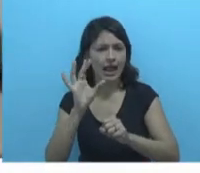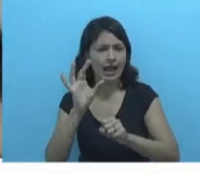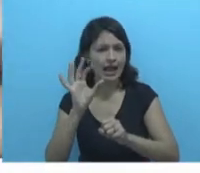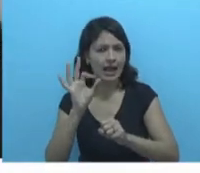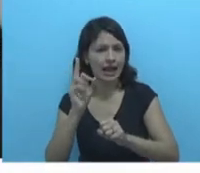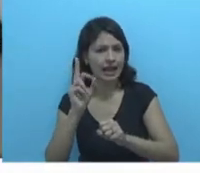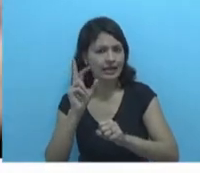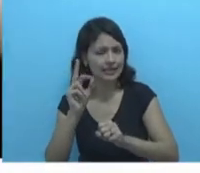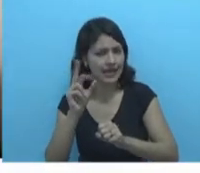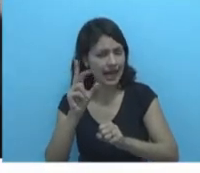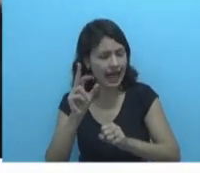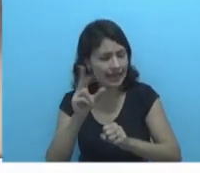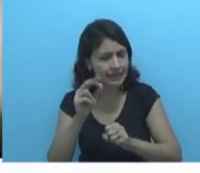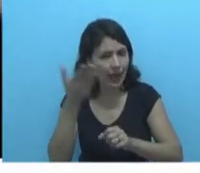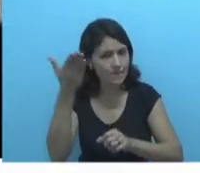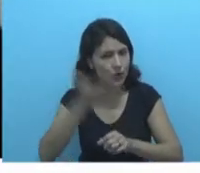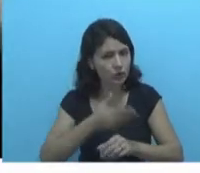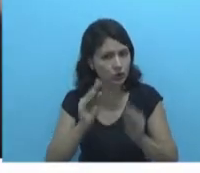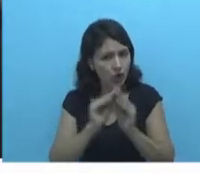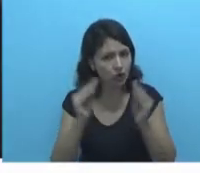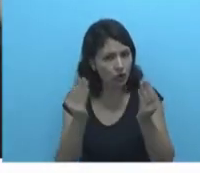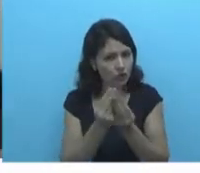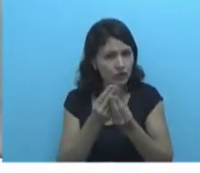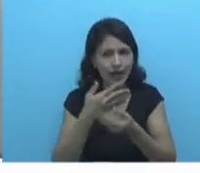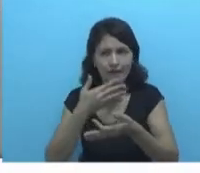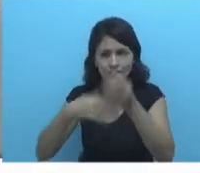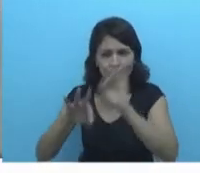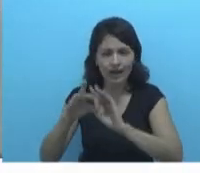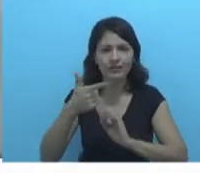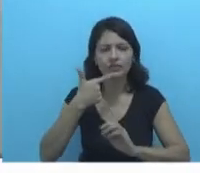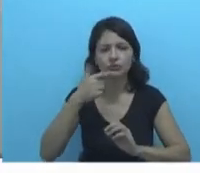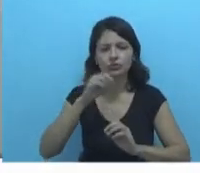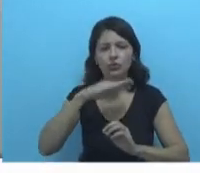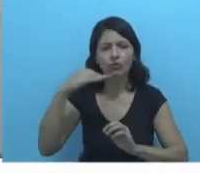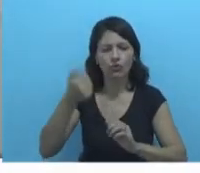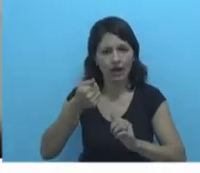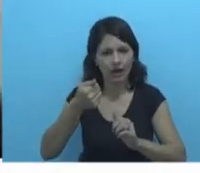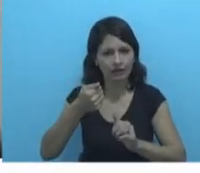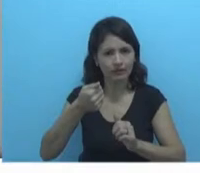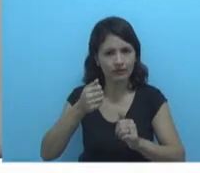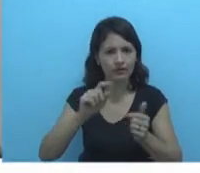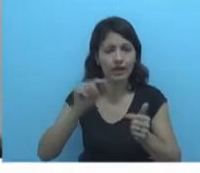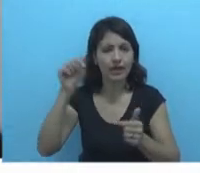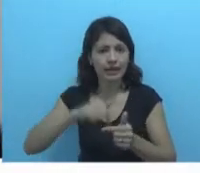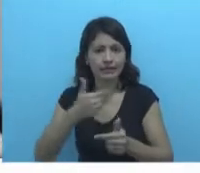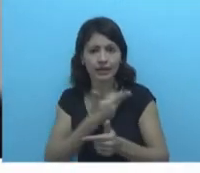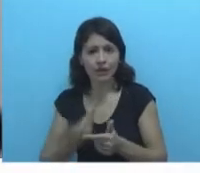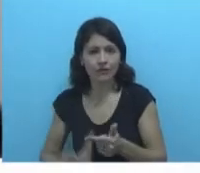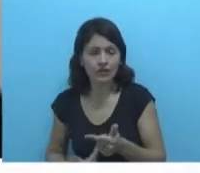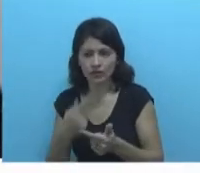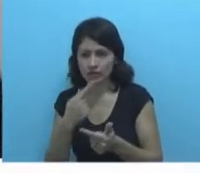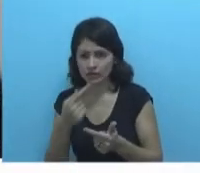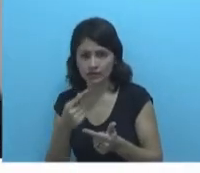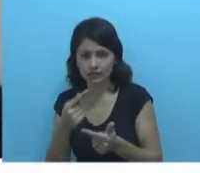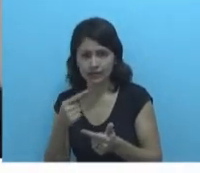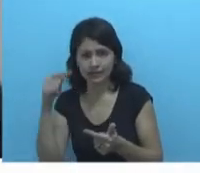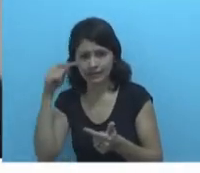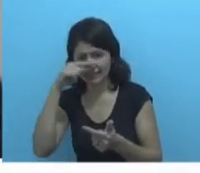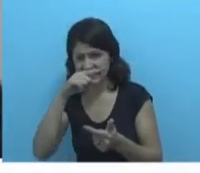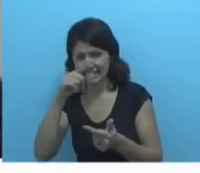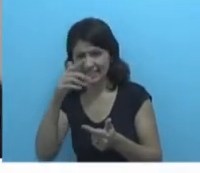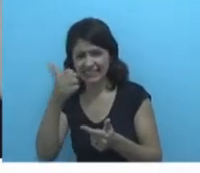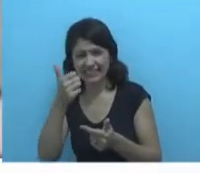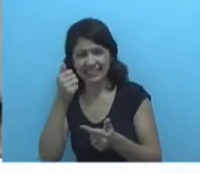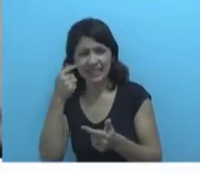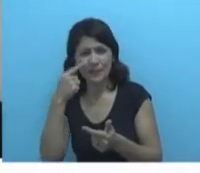del fondo sojero a las provincias y a los municipios, y este gobierno que vino a anunciar 76